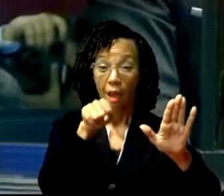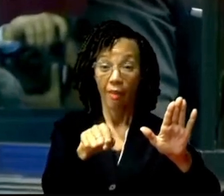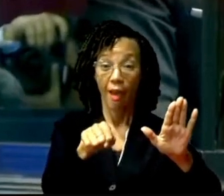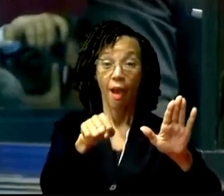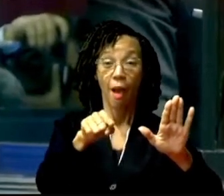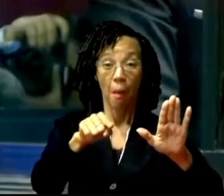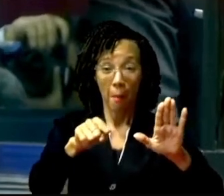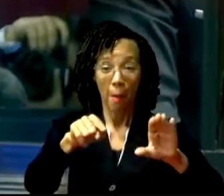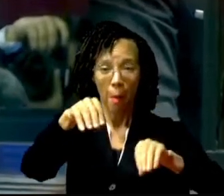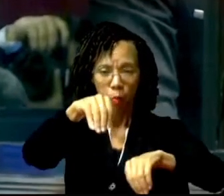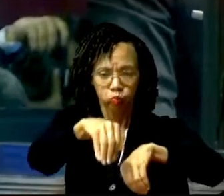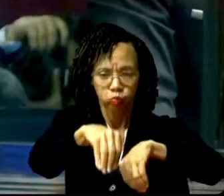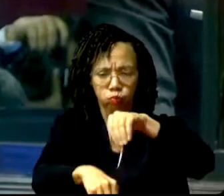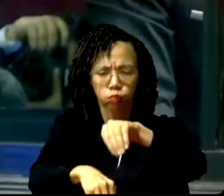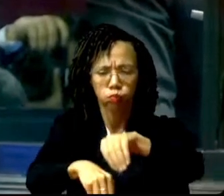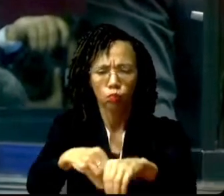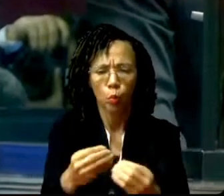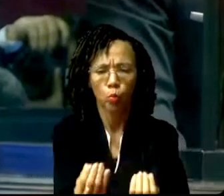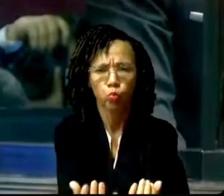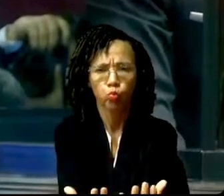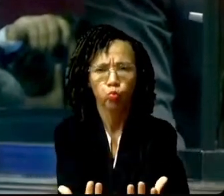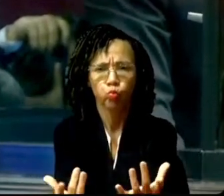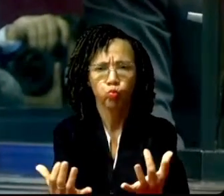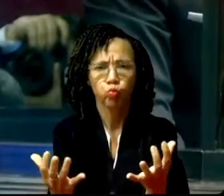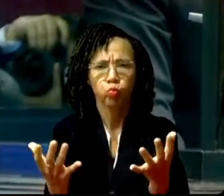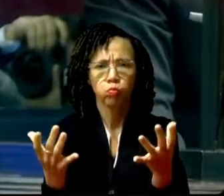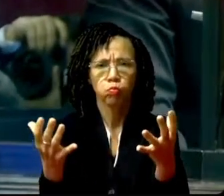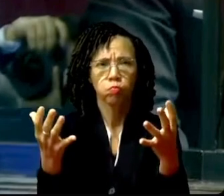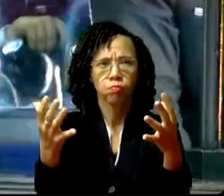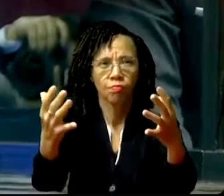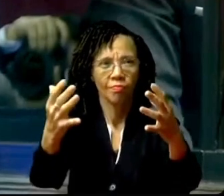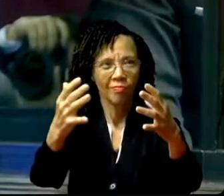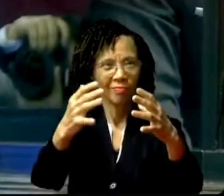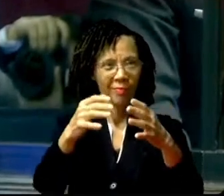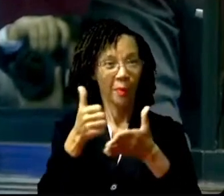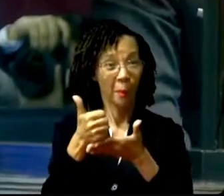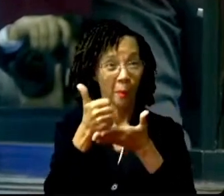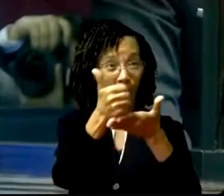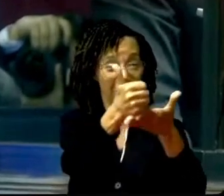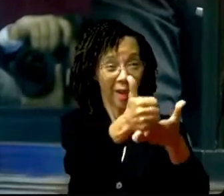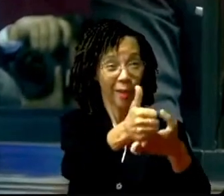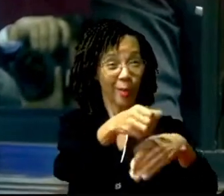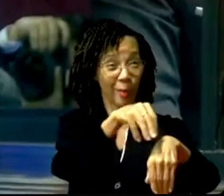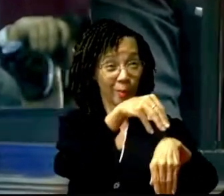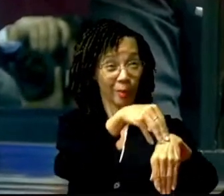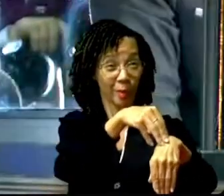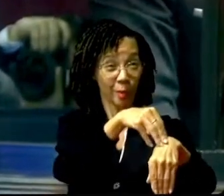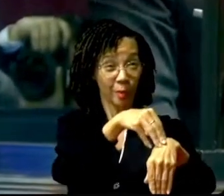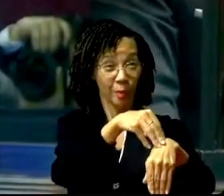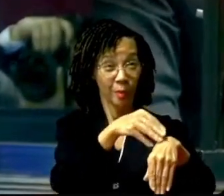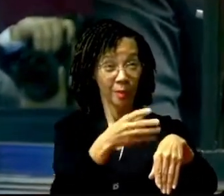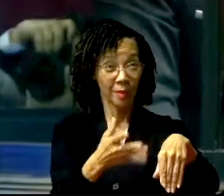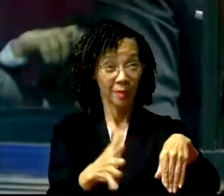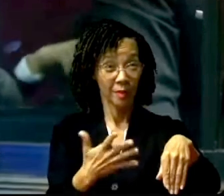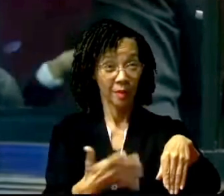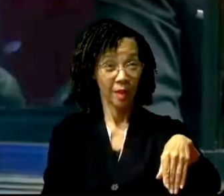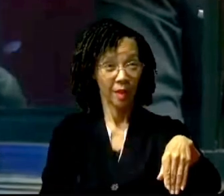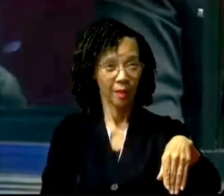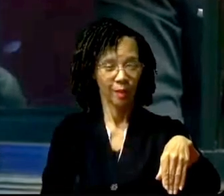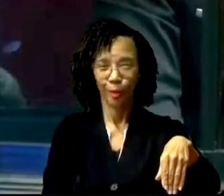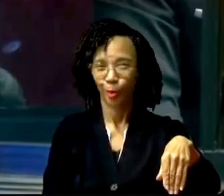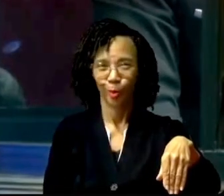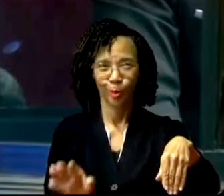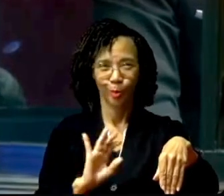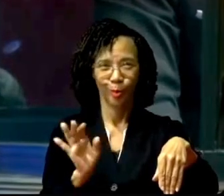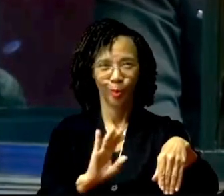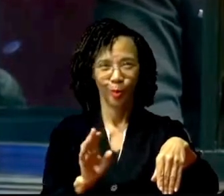que va a servir de gran impacto para el municipio de Bochío, va a tener mercado no solamente a nivel